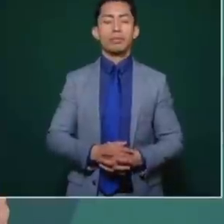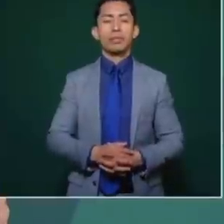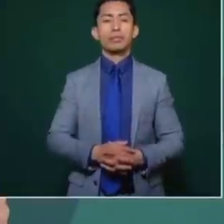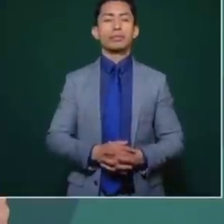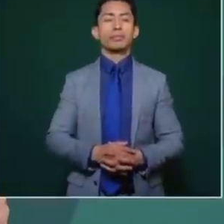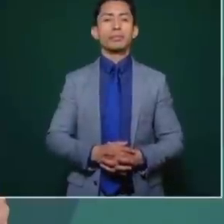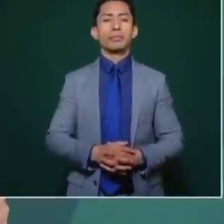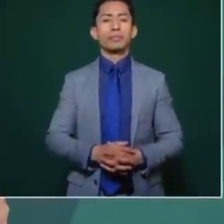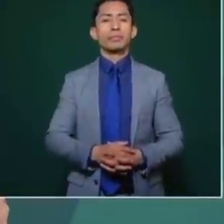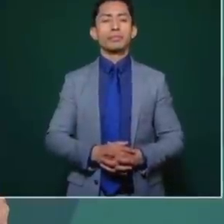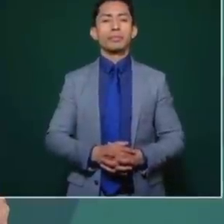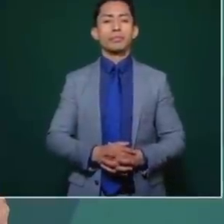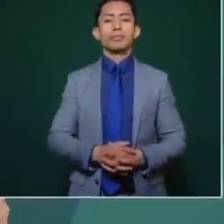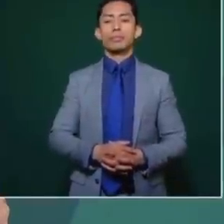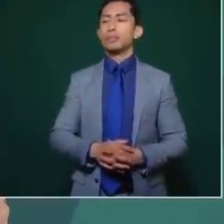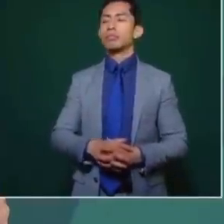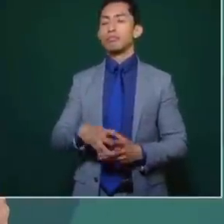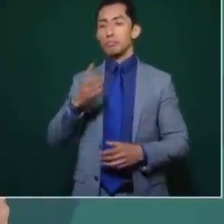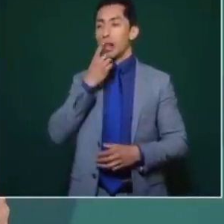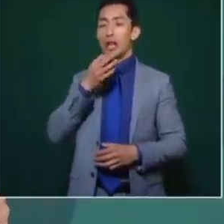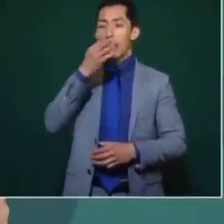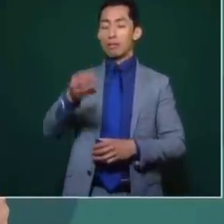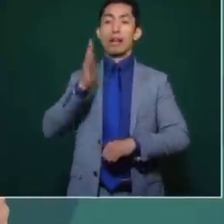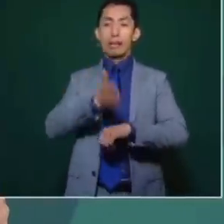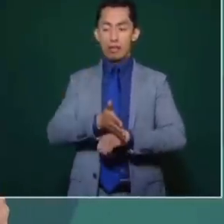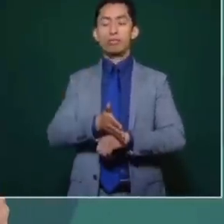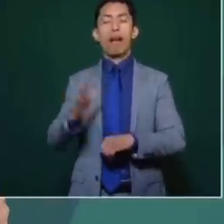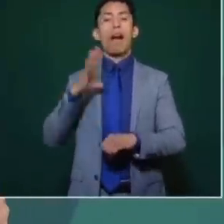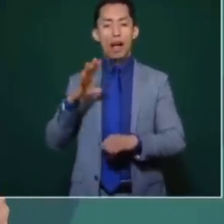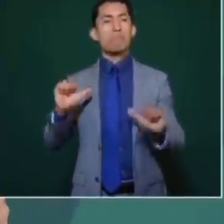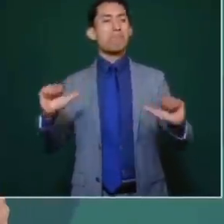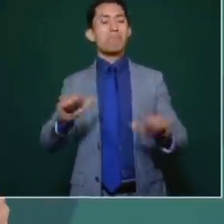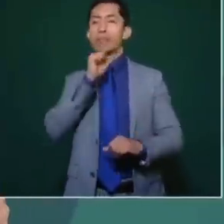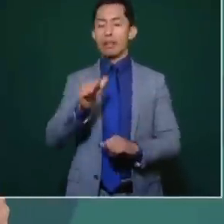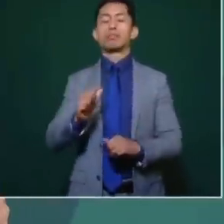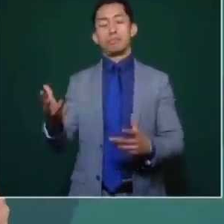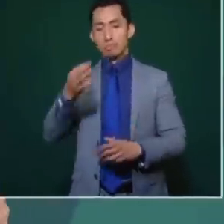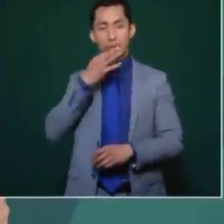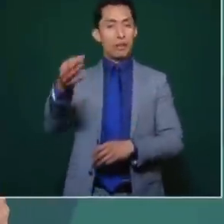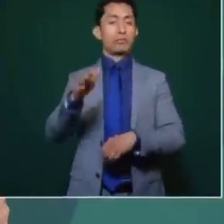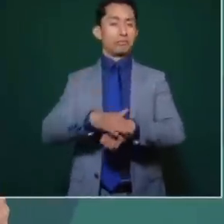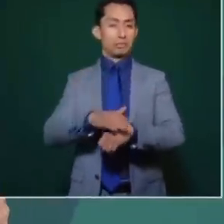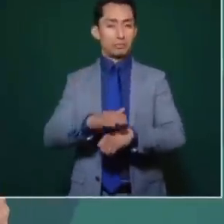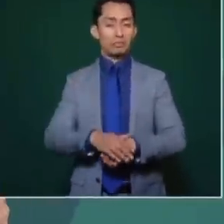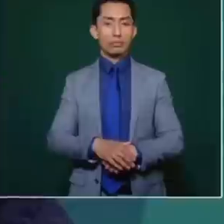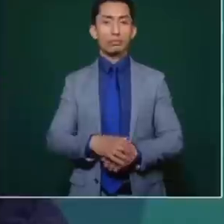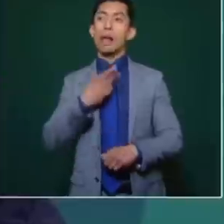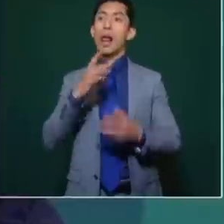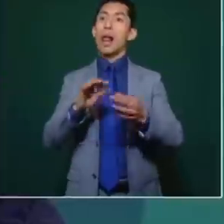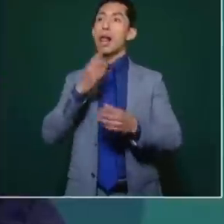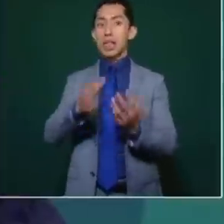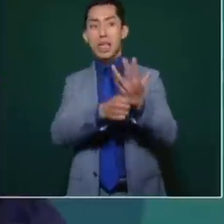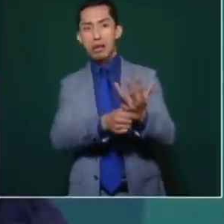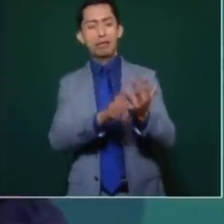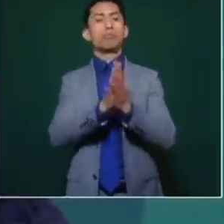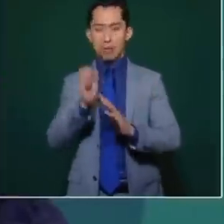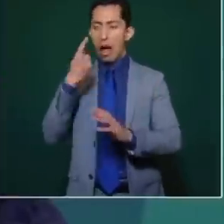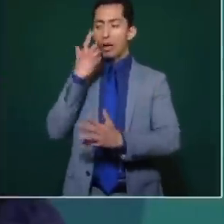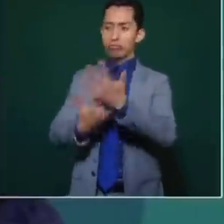es decirles ya no hay impunidad. Y no solo es de palabra, son